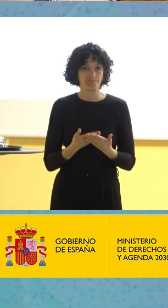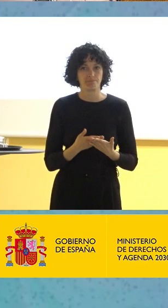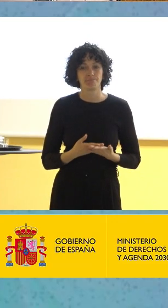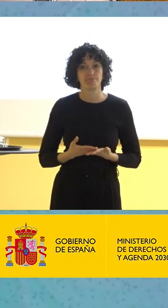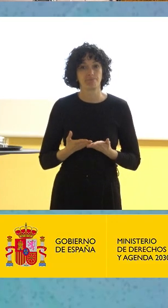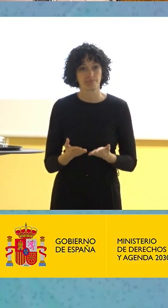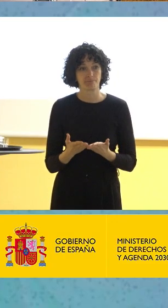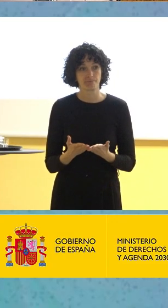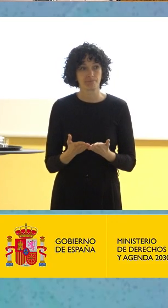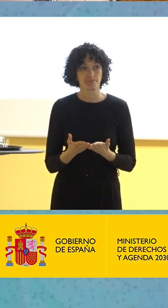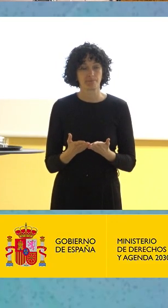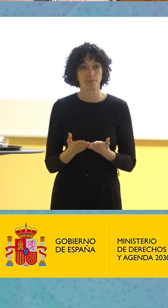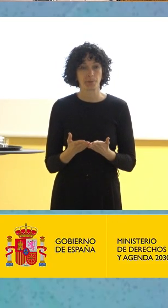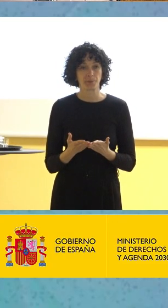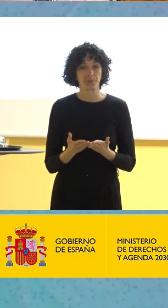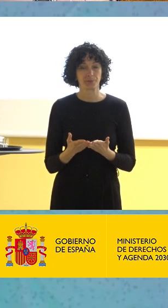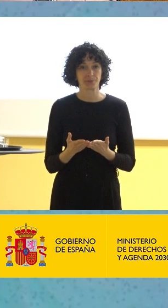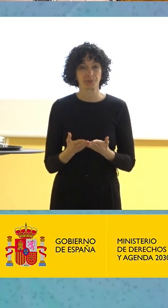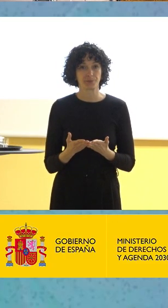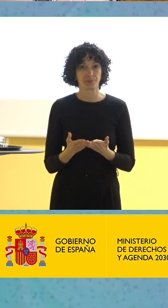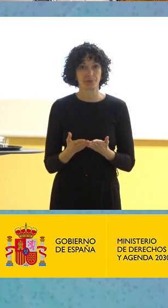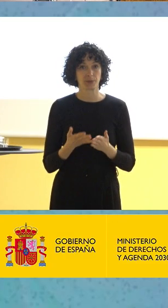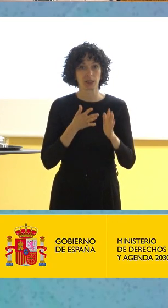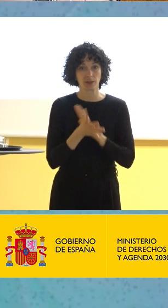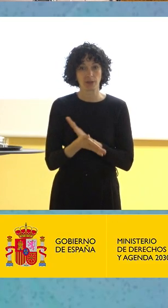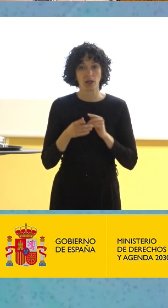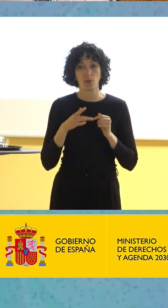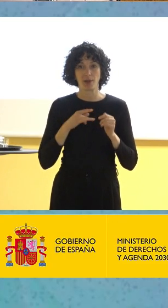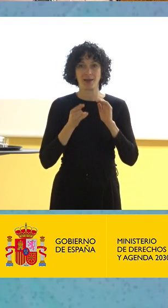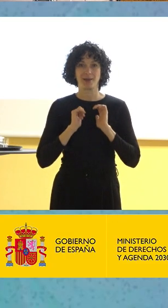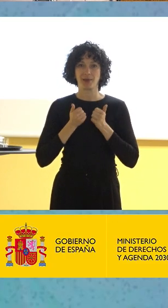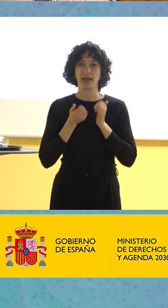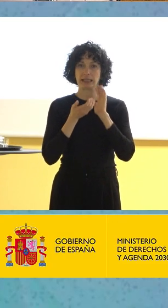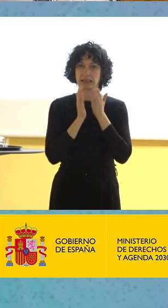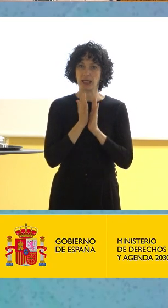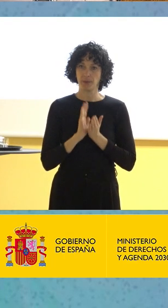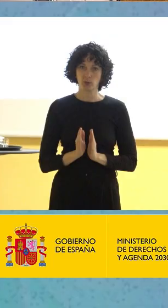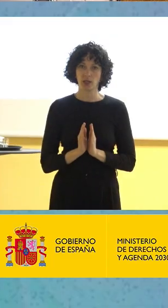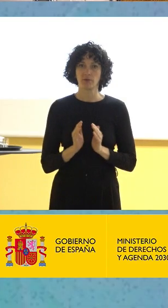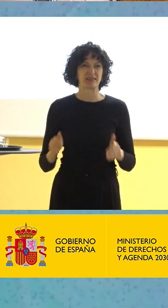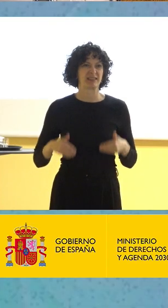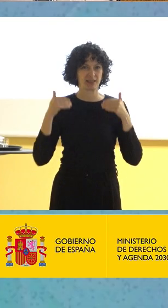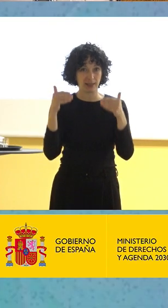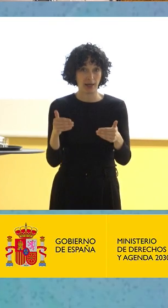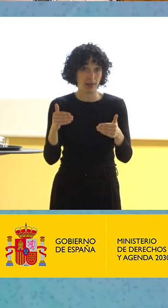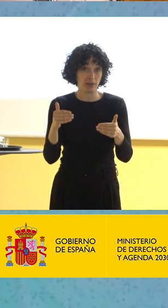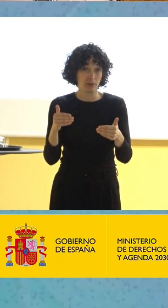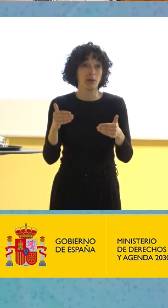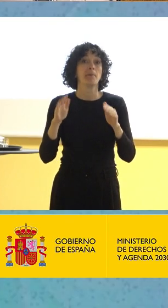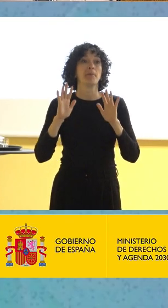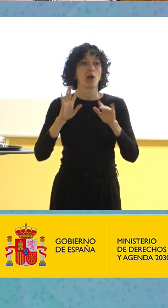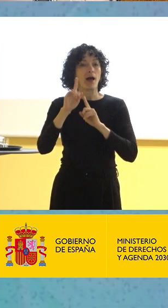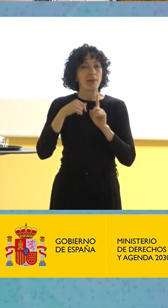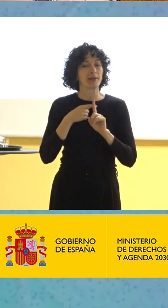realmente no solamente retrasa una intervención terapéutica cuando esta es posible, sino que además